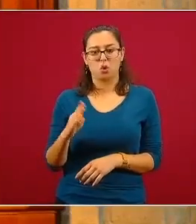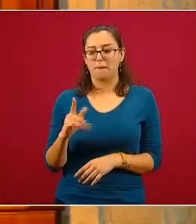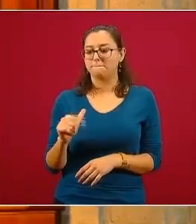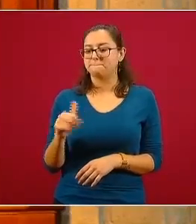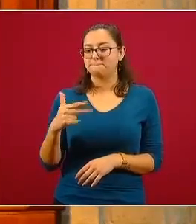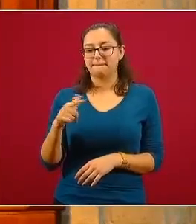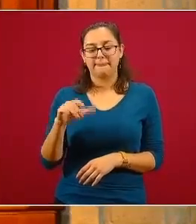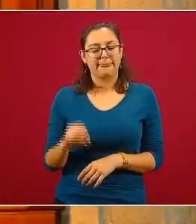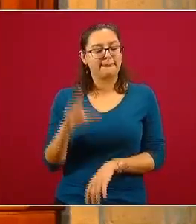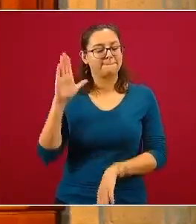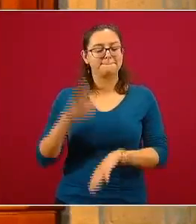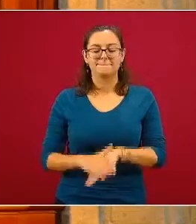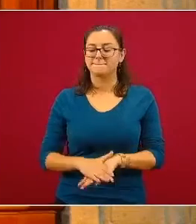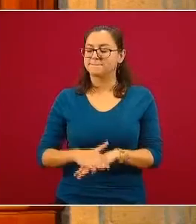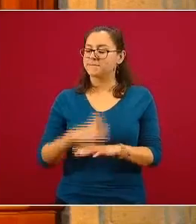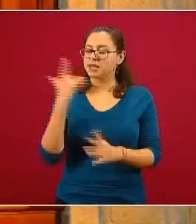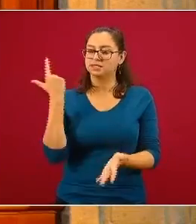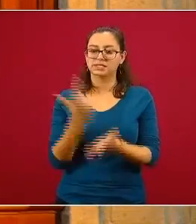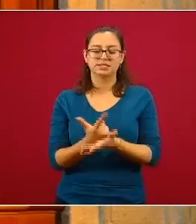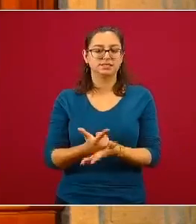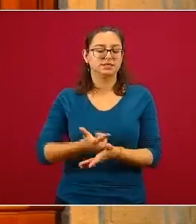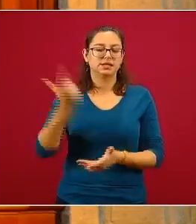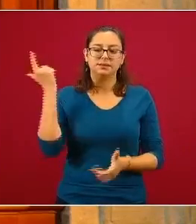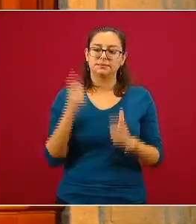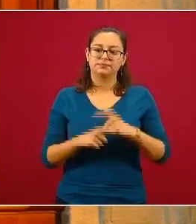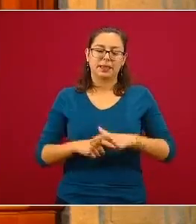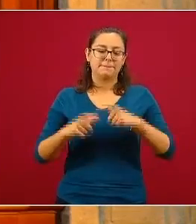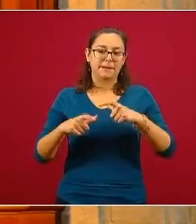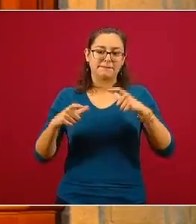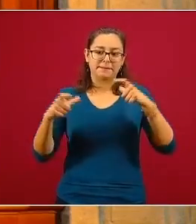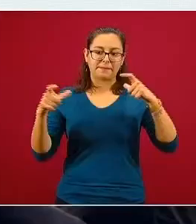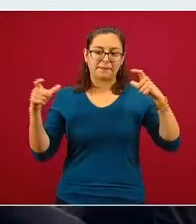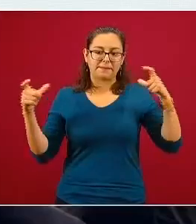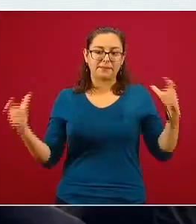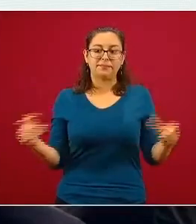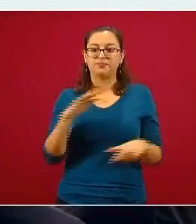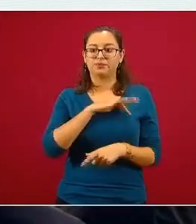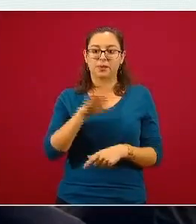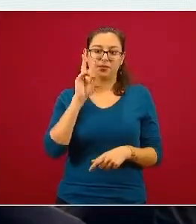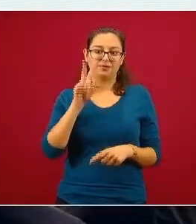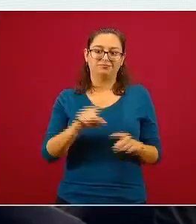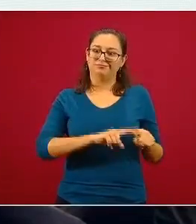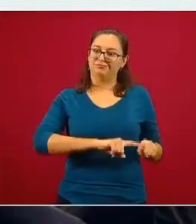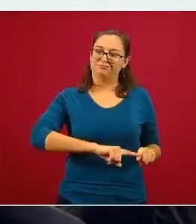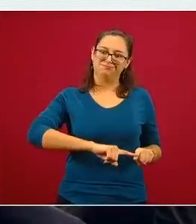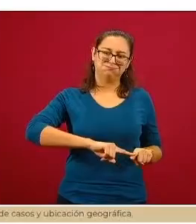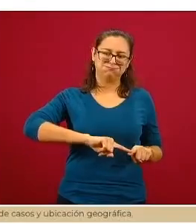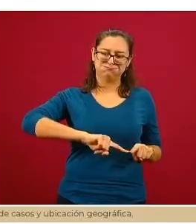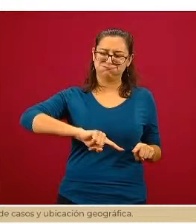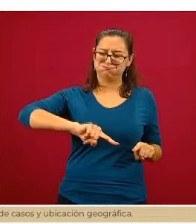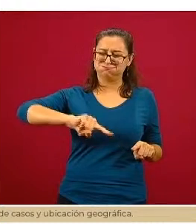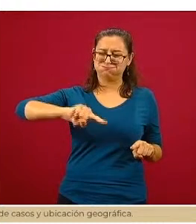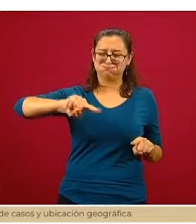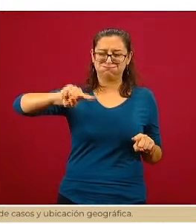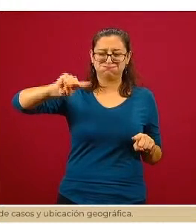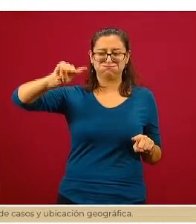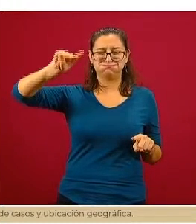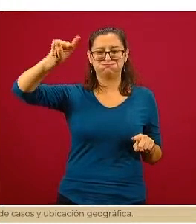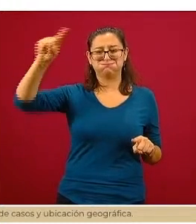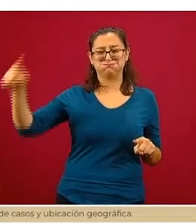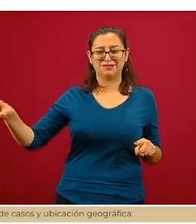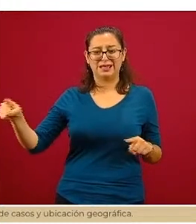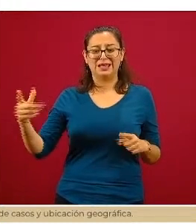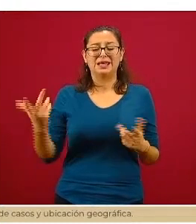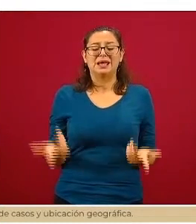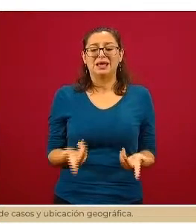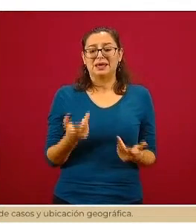mayor intensidad, el que inclusive ha contribuido con la imagen que vemos en la curva estatal, llegando inclusive a tener